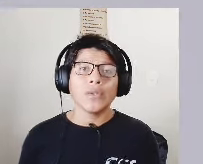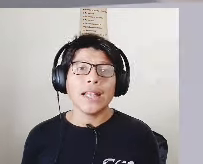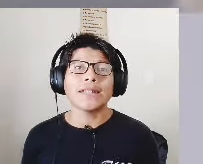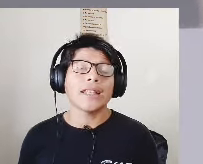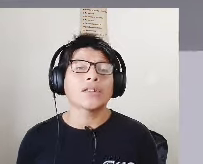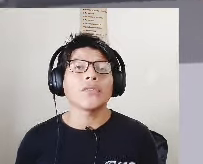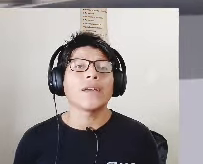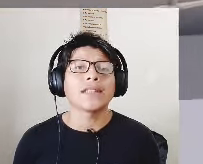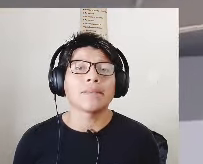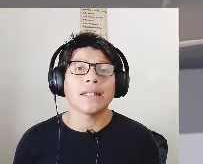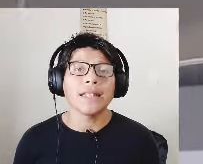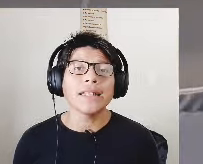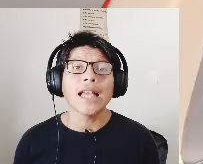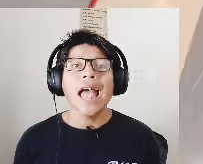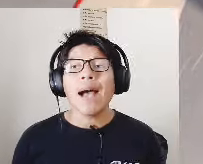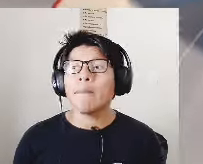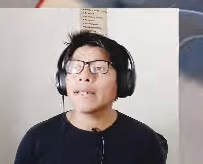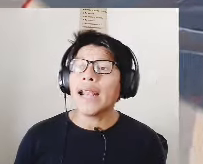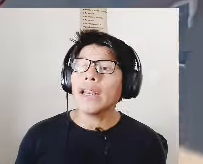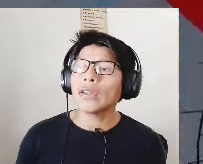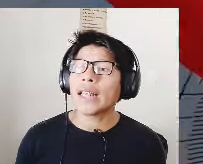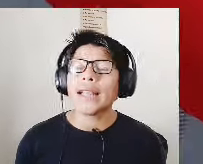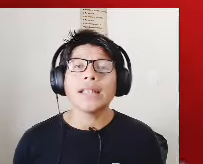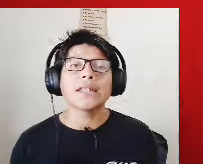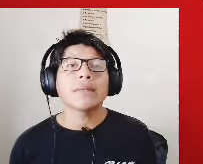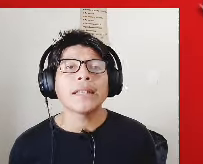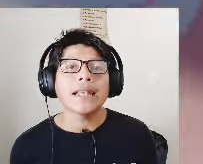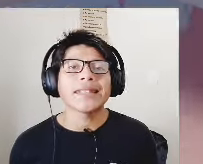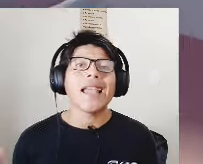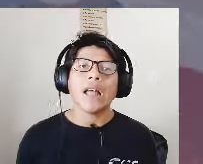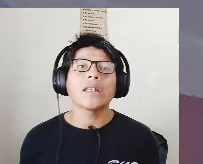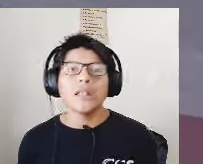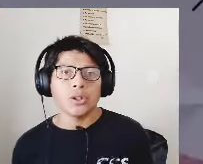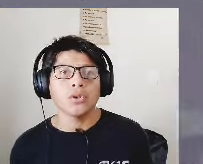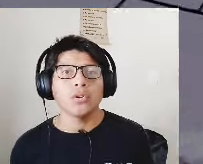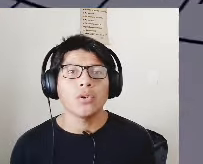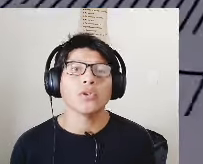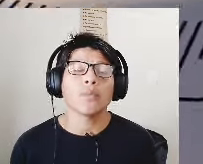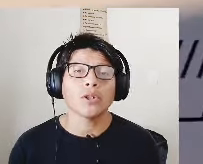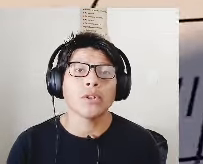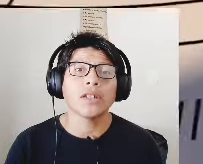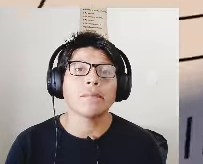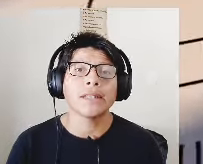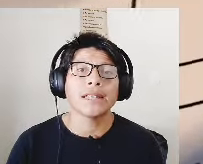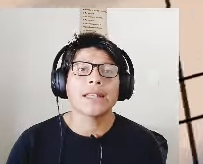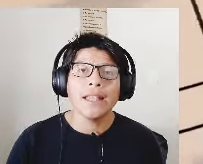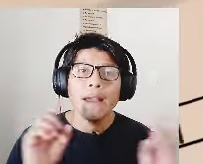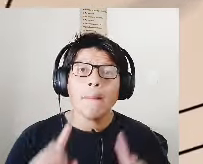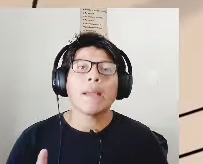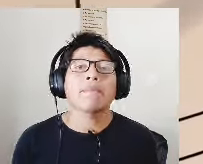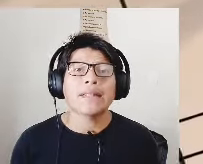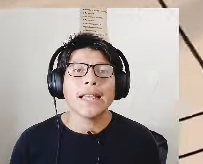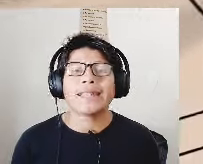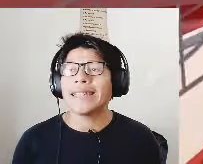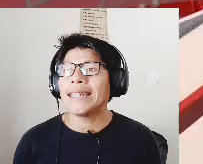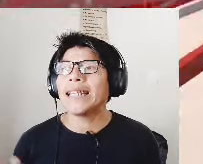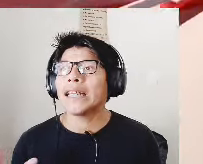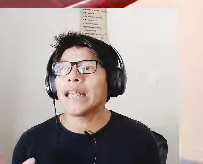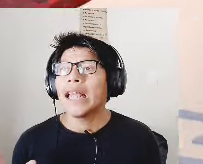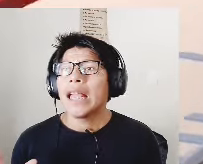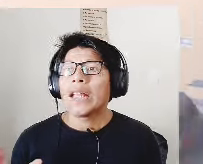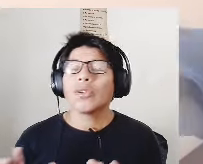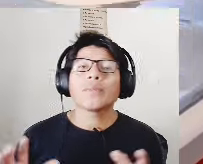y eso gracias a las conferencias mañaneras. A pesar de los ataques y mentiras que han dicho los opositores del presidente, para empezar,